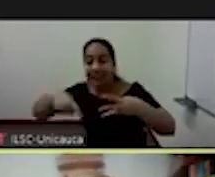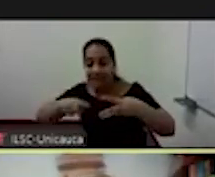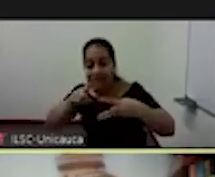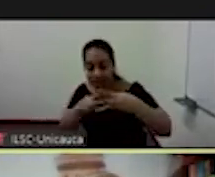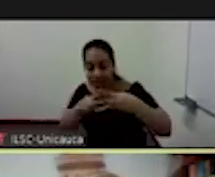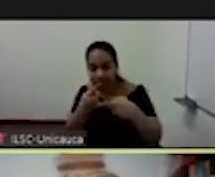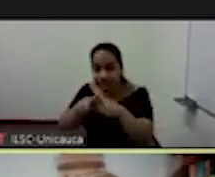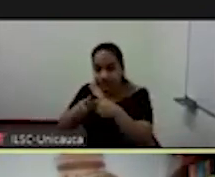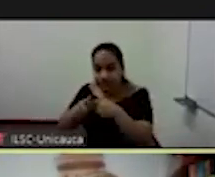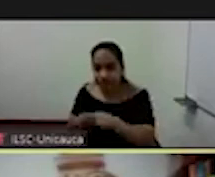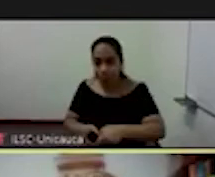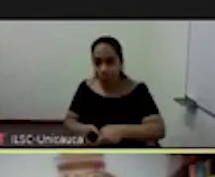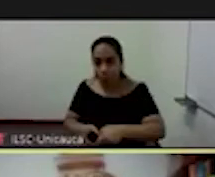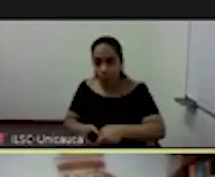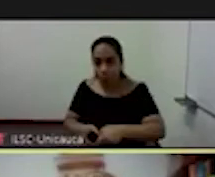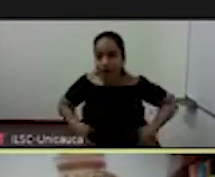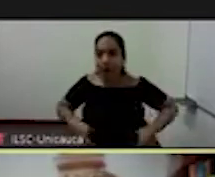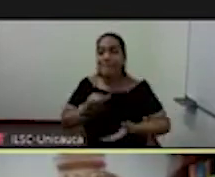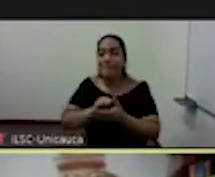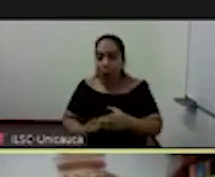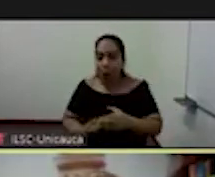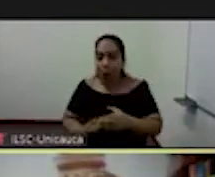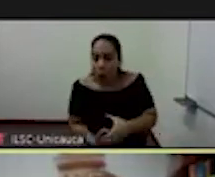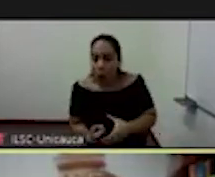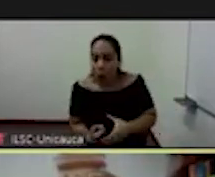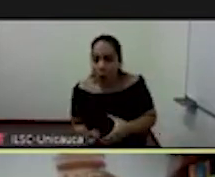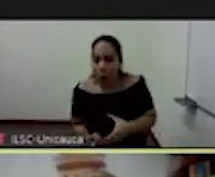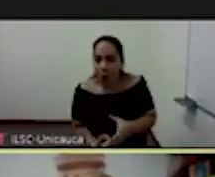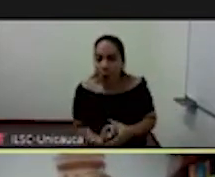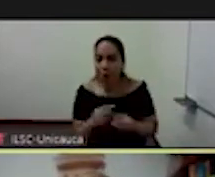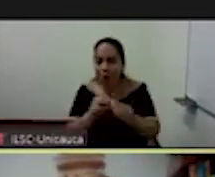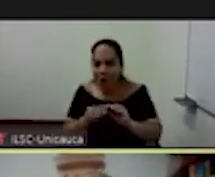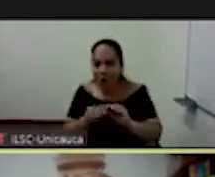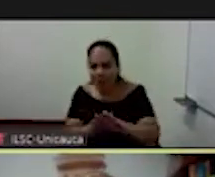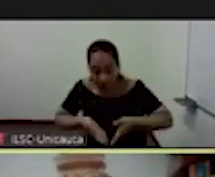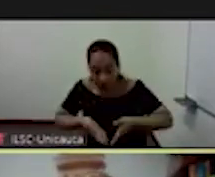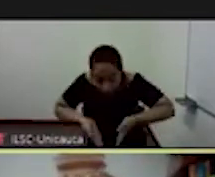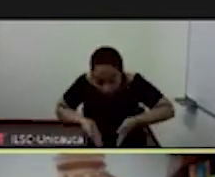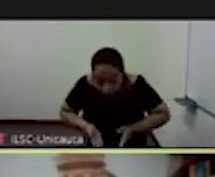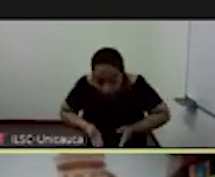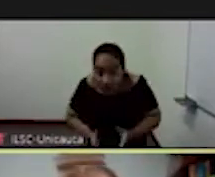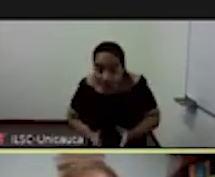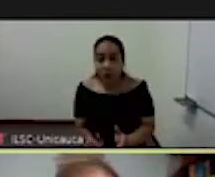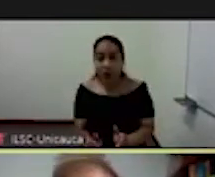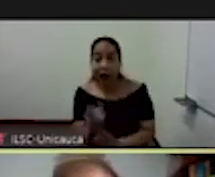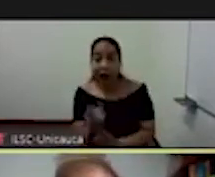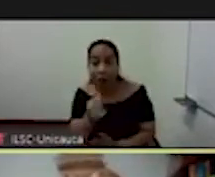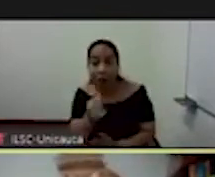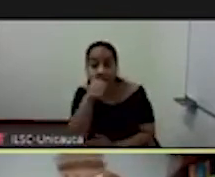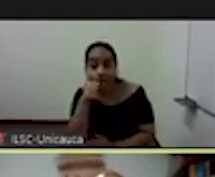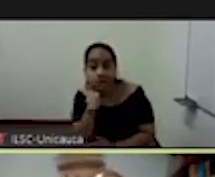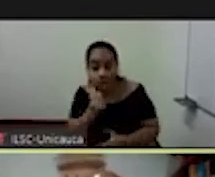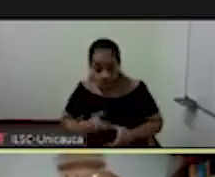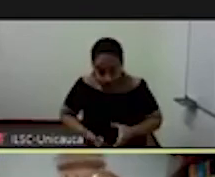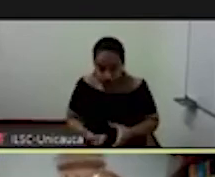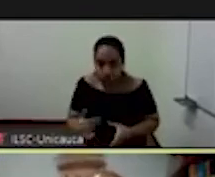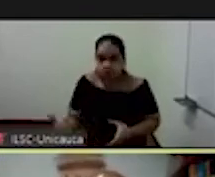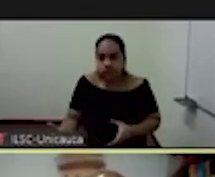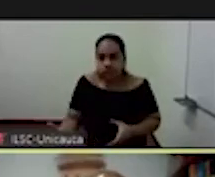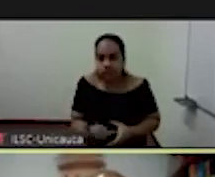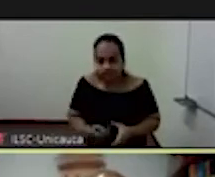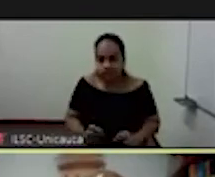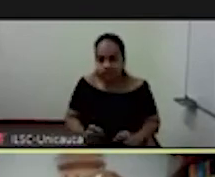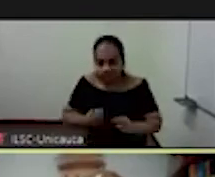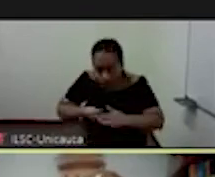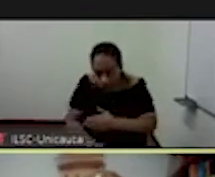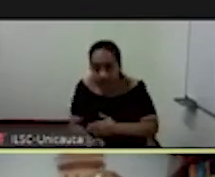estará tejiendo la matriz para que ésta sea fuerte y a la hora de dar a luz esta no se desprenda. Entonces la jigra